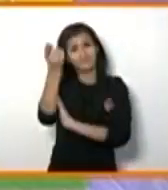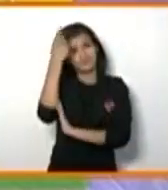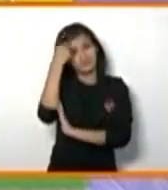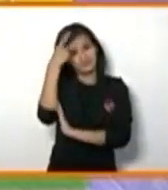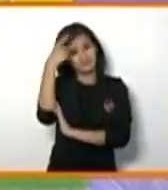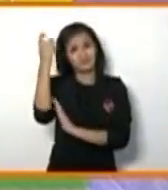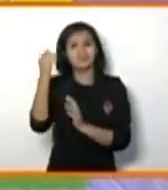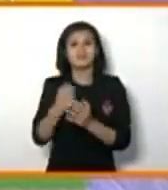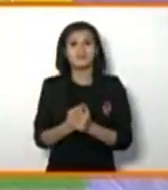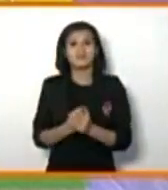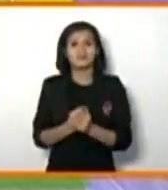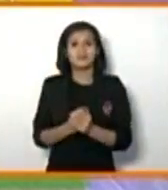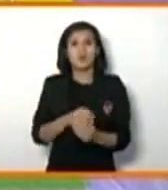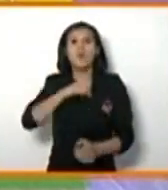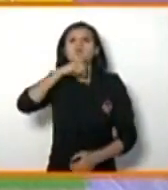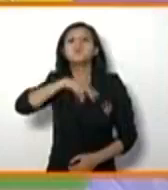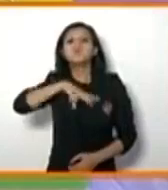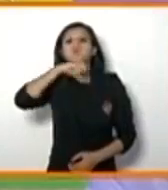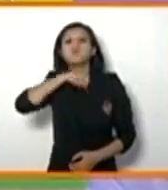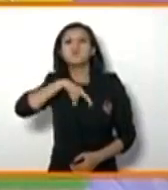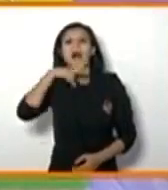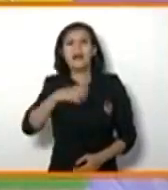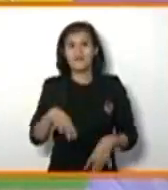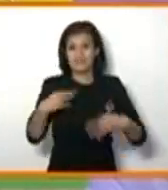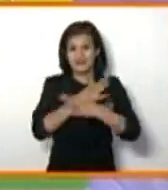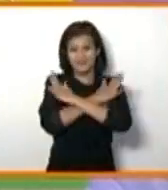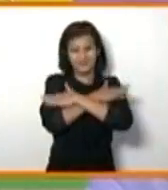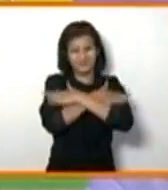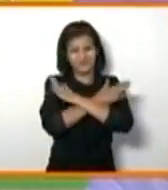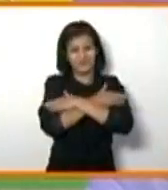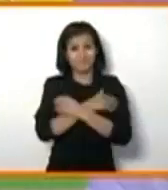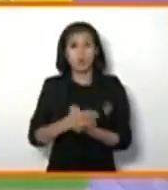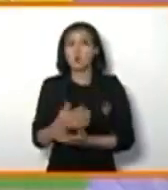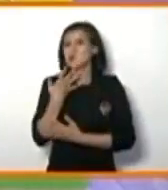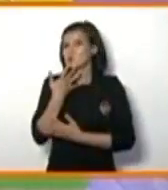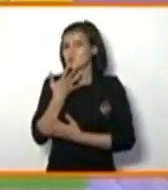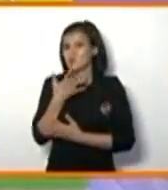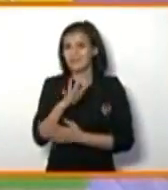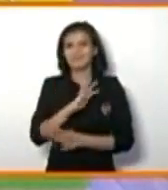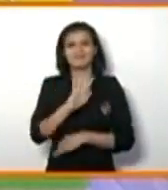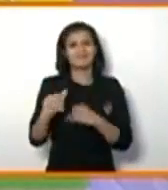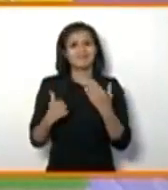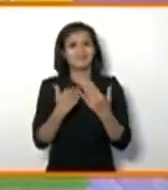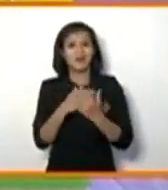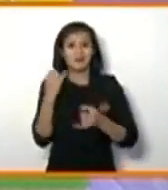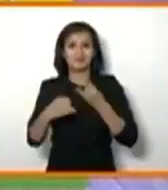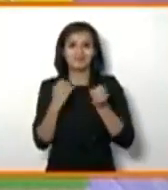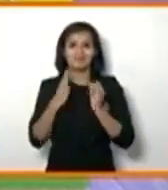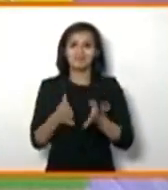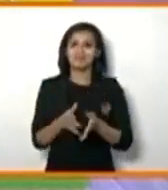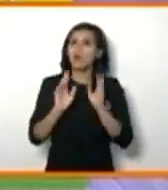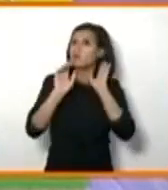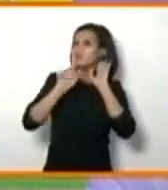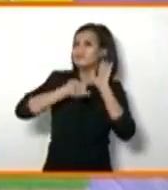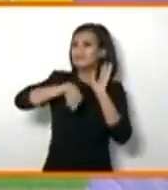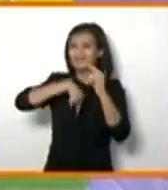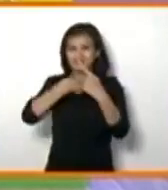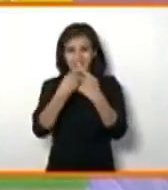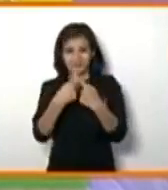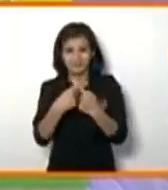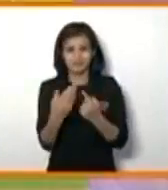su símbolo de sueños, sapo. Muchas felicidades. Mucha suerte para todos nuestros jugadores de Multi X, y la esfera ganadora